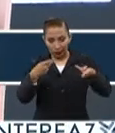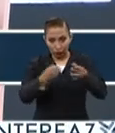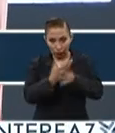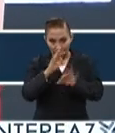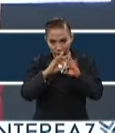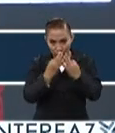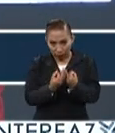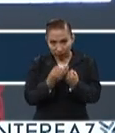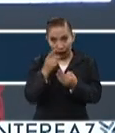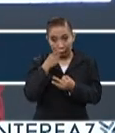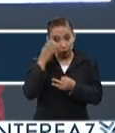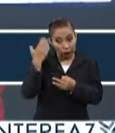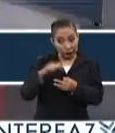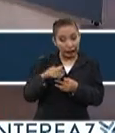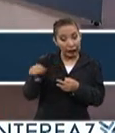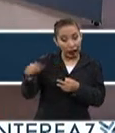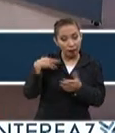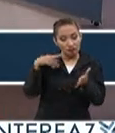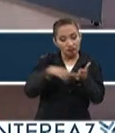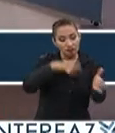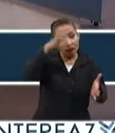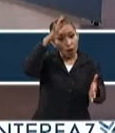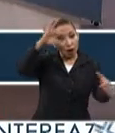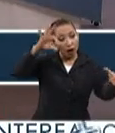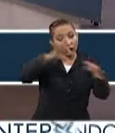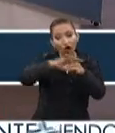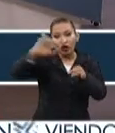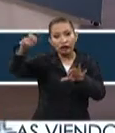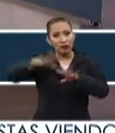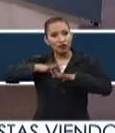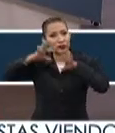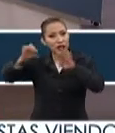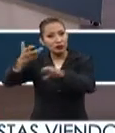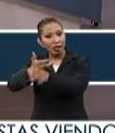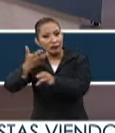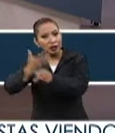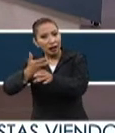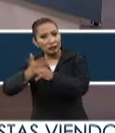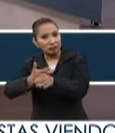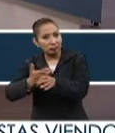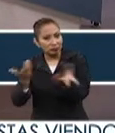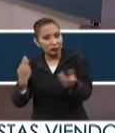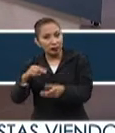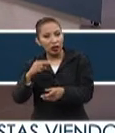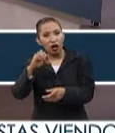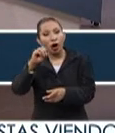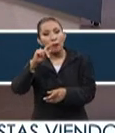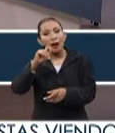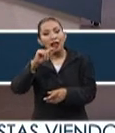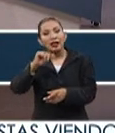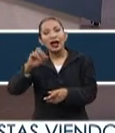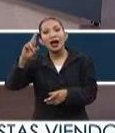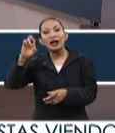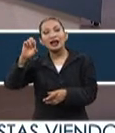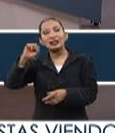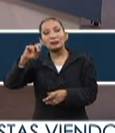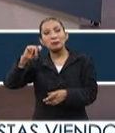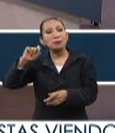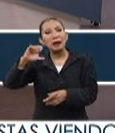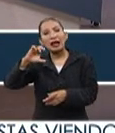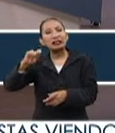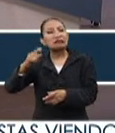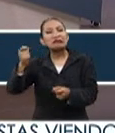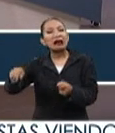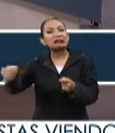nueva estrategia, según tengo entendido, firmaron un convenio con otra fundación americana, si mal no entiendo, que se llama Operation Respect. ¿De qué se